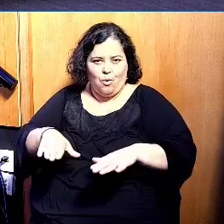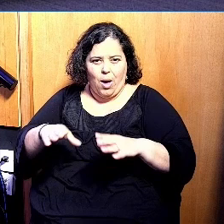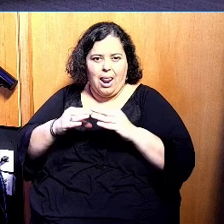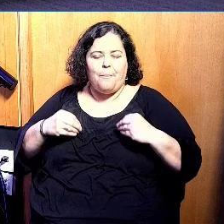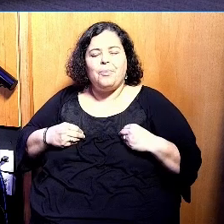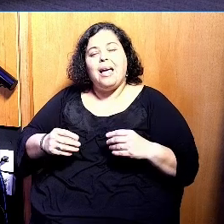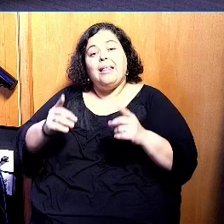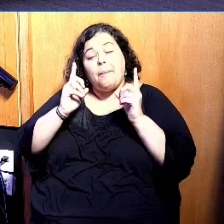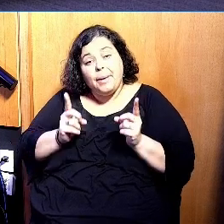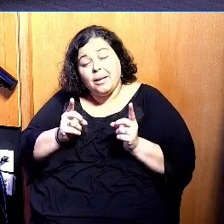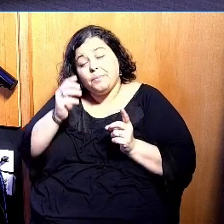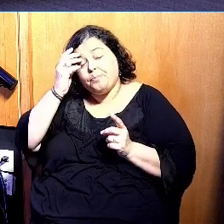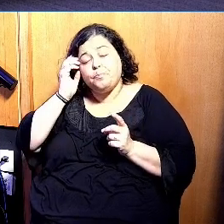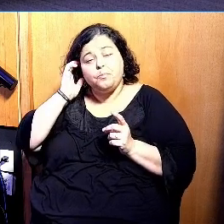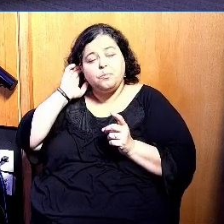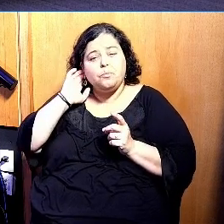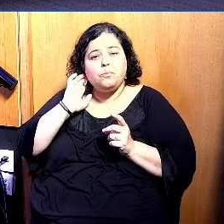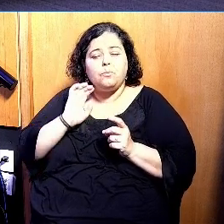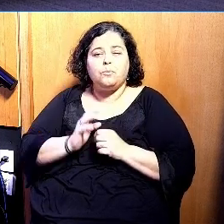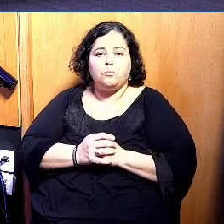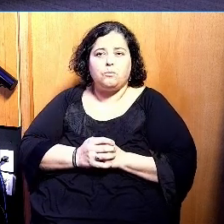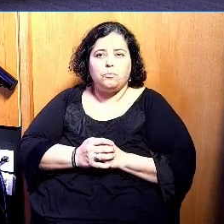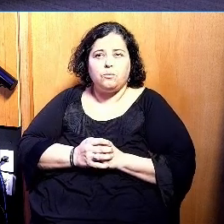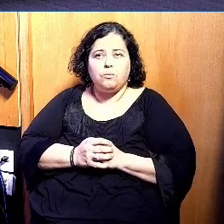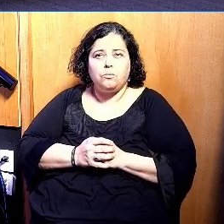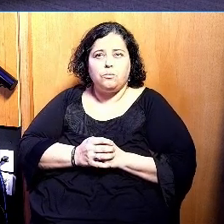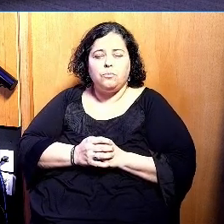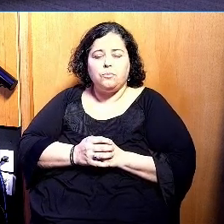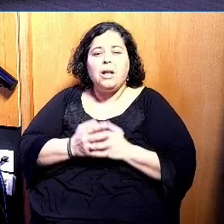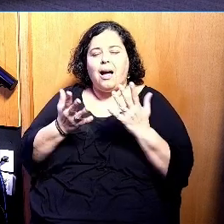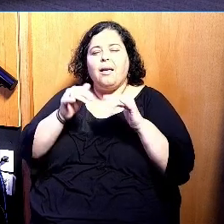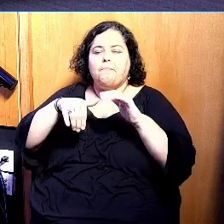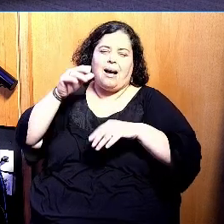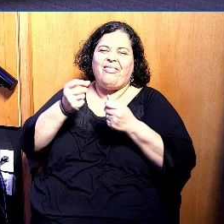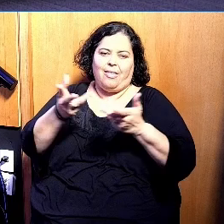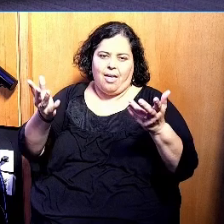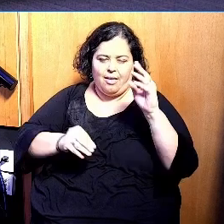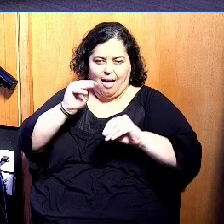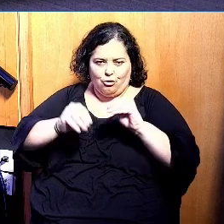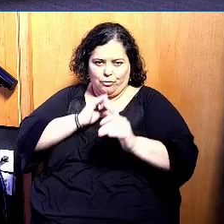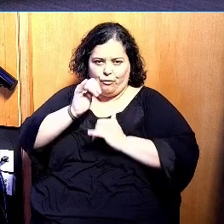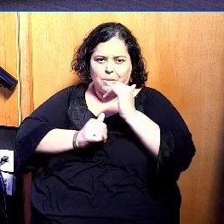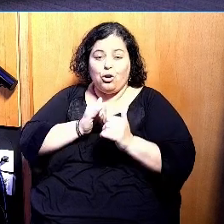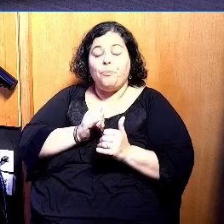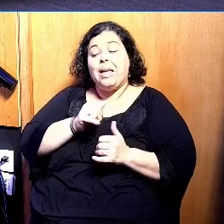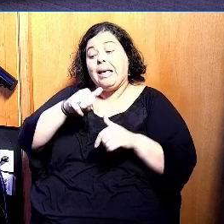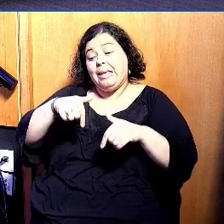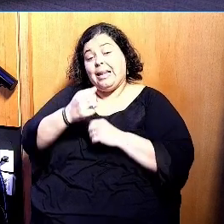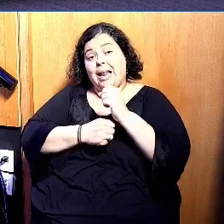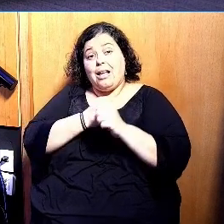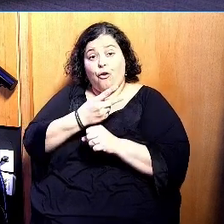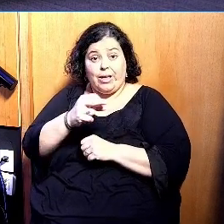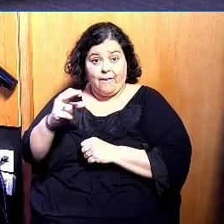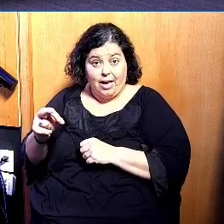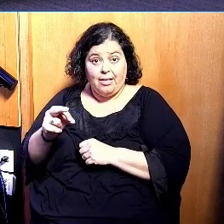estructurados, que eso obviamente genera un volumen de datos mayor. Y ya yéndonos al 2020 y empezando a hablar de esto de generar